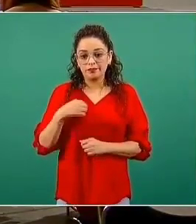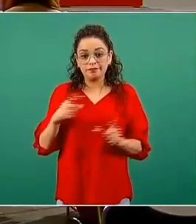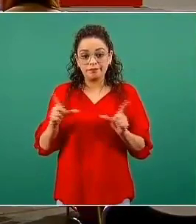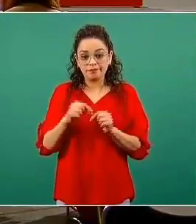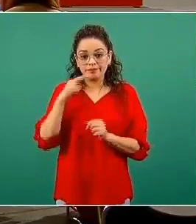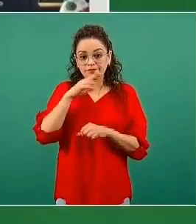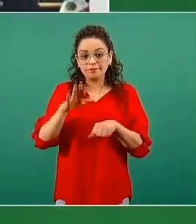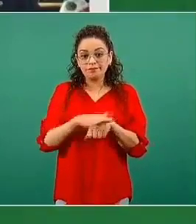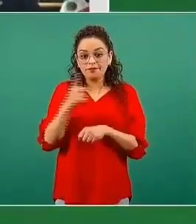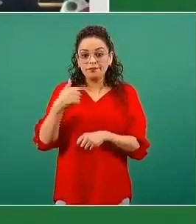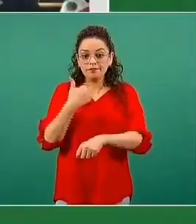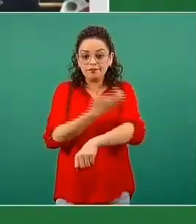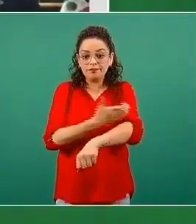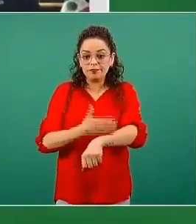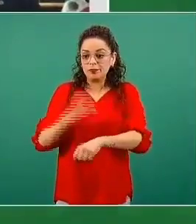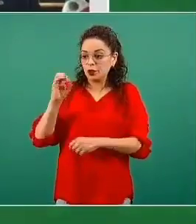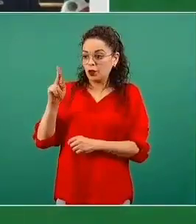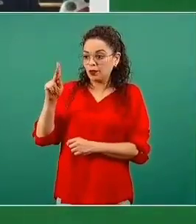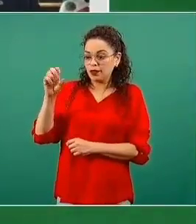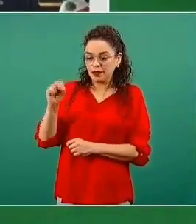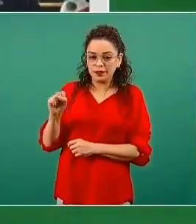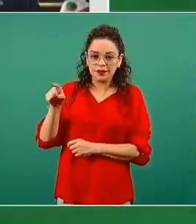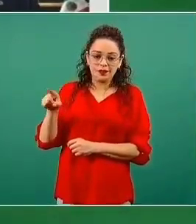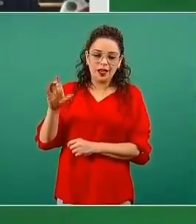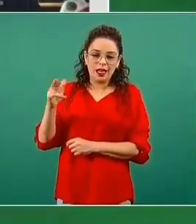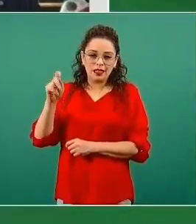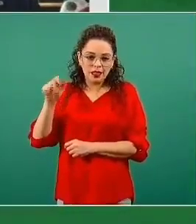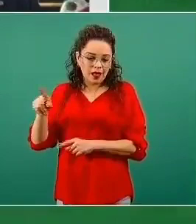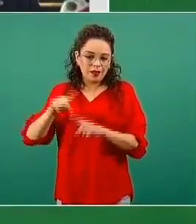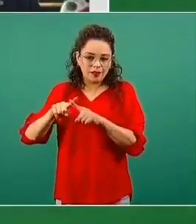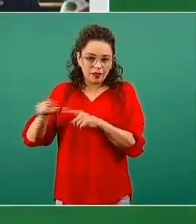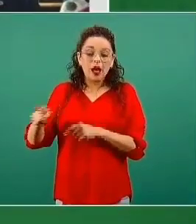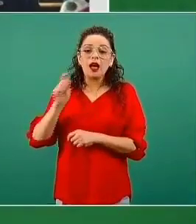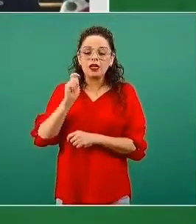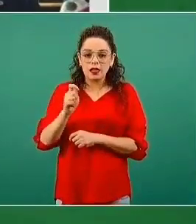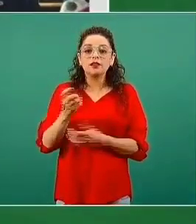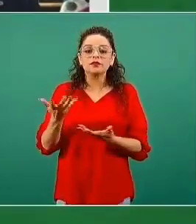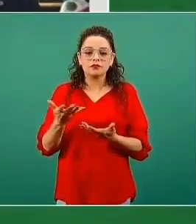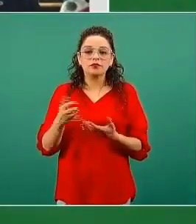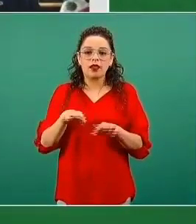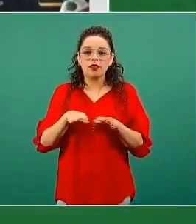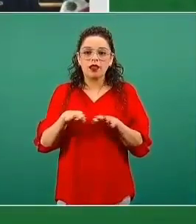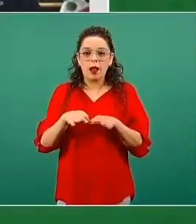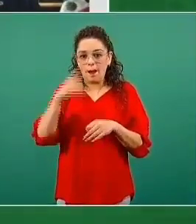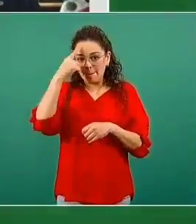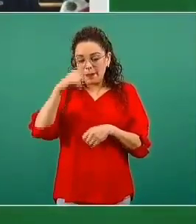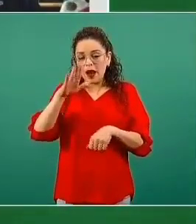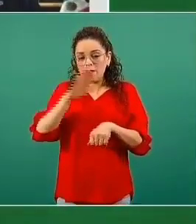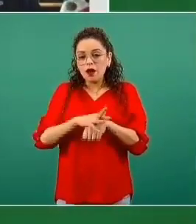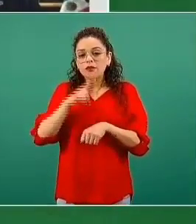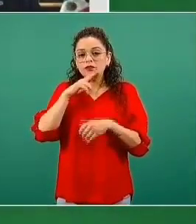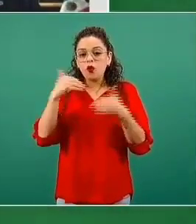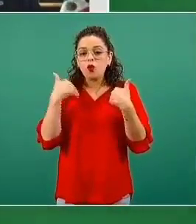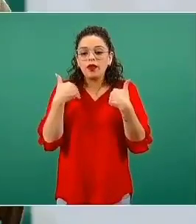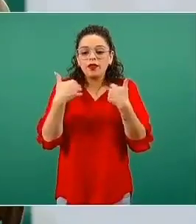Cristian y Yanmar, que están aquí, pues han trabajado en este proyecto de tratar de entender, de llevar a cabo